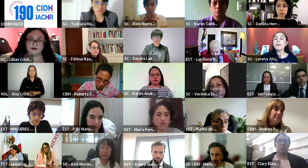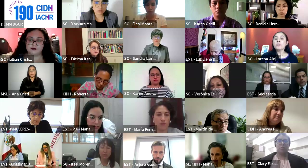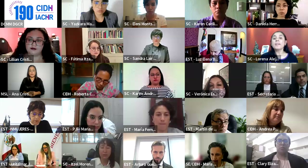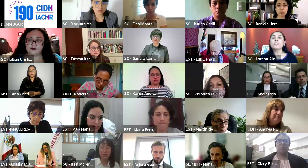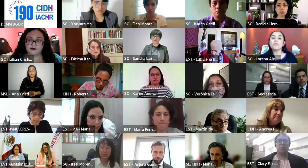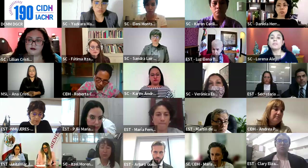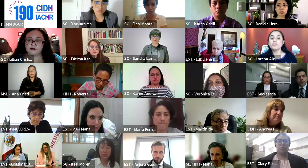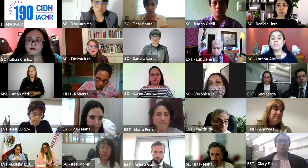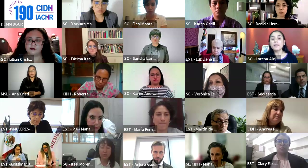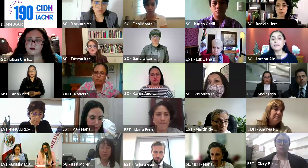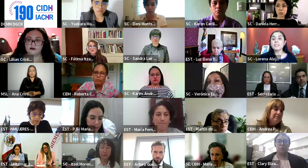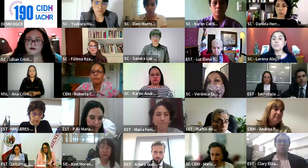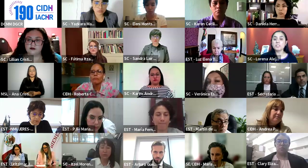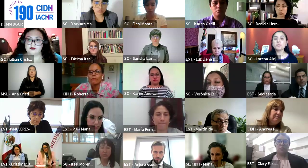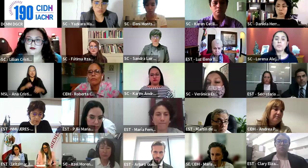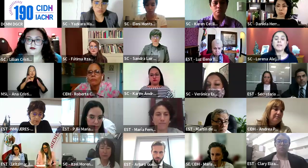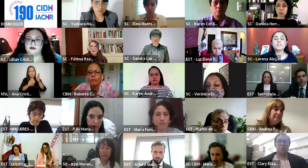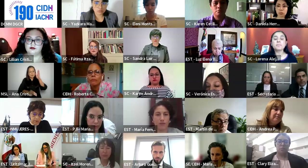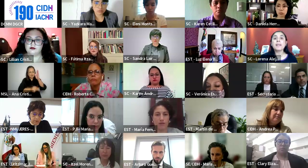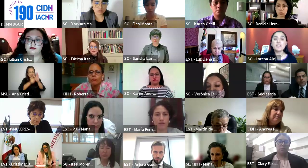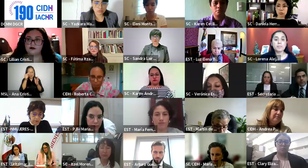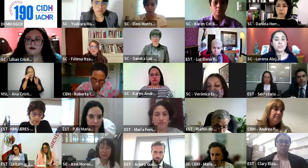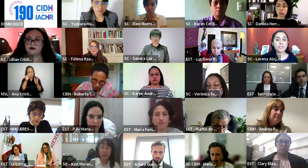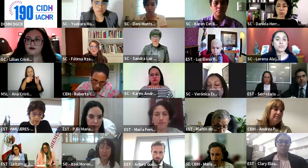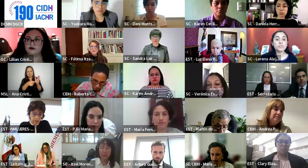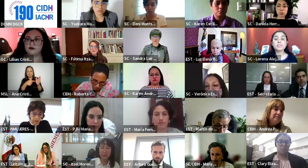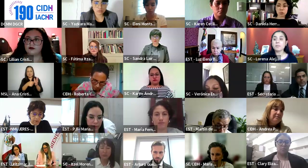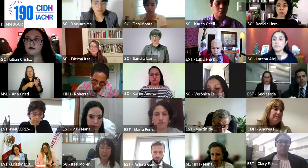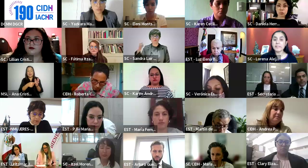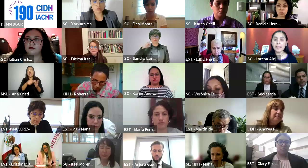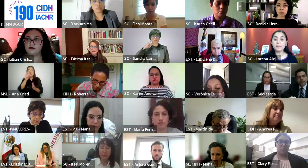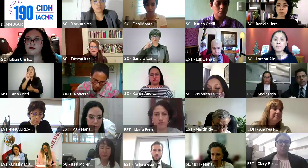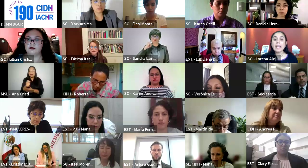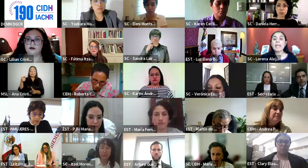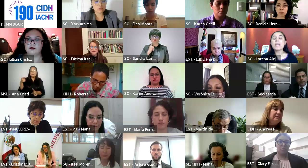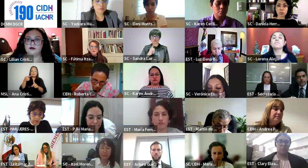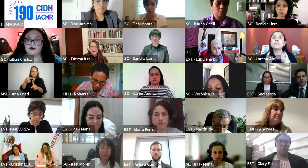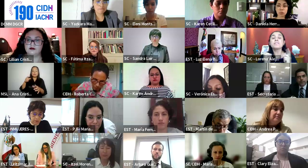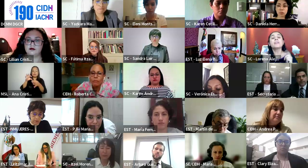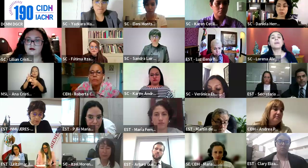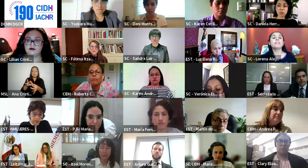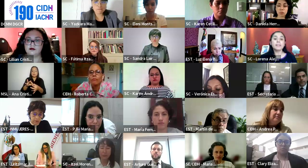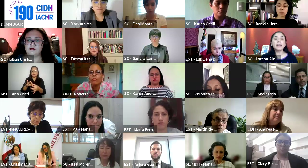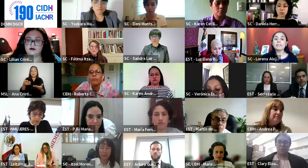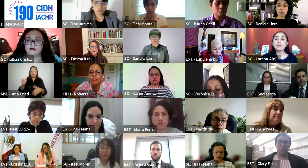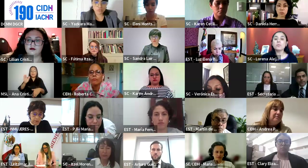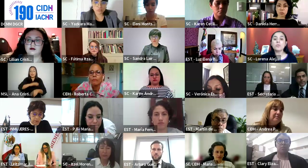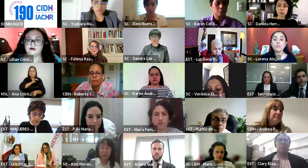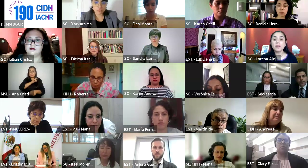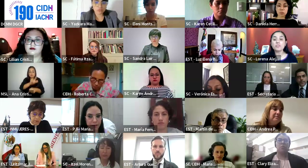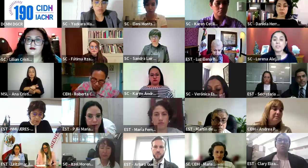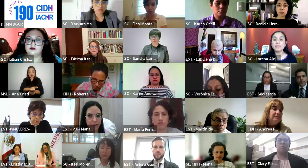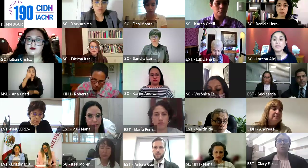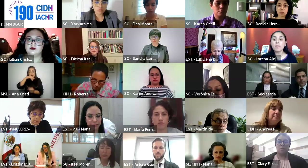En el marco de la Convención de las Naciones Unidas para las Personas con Discapacidad, específicamente en el